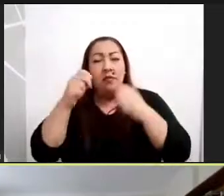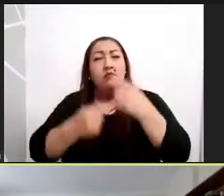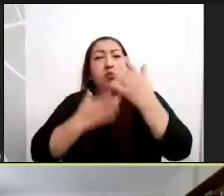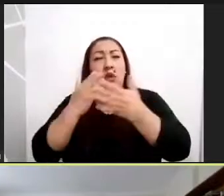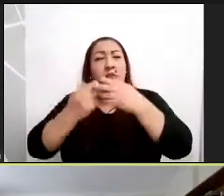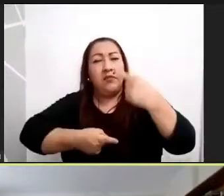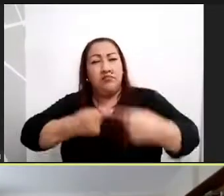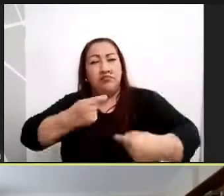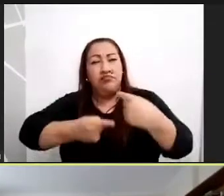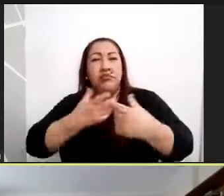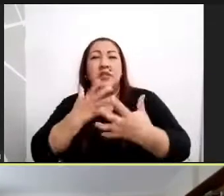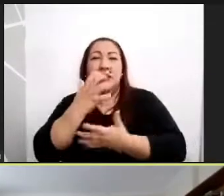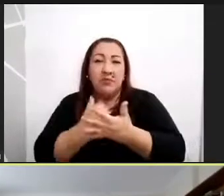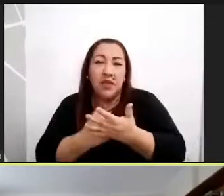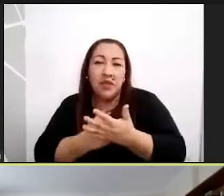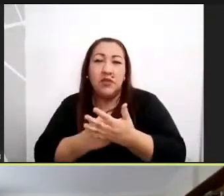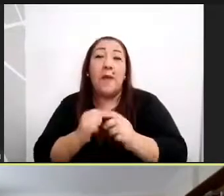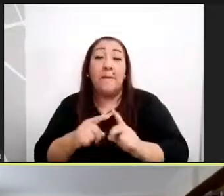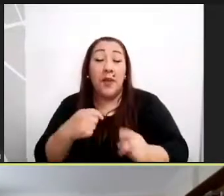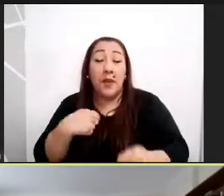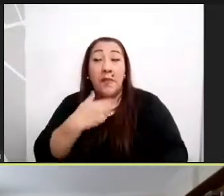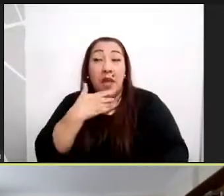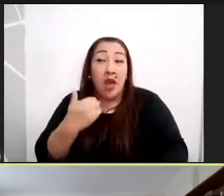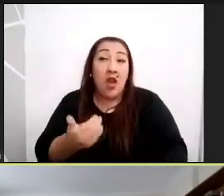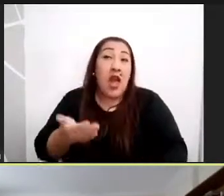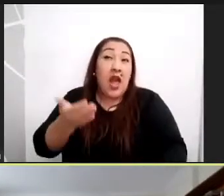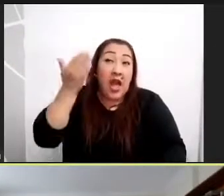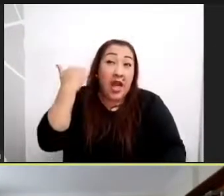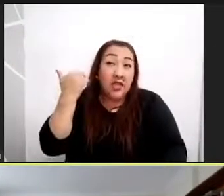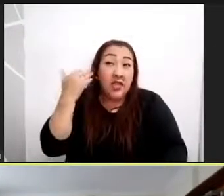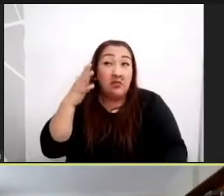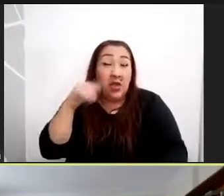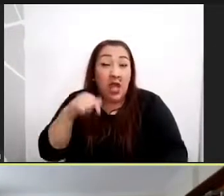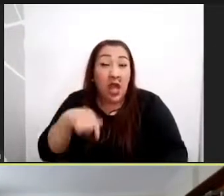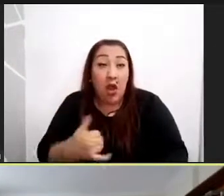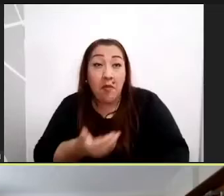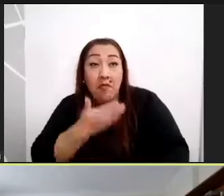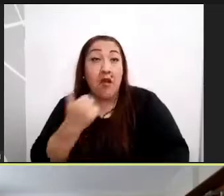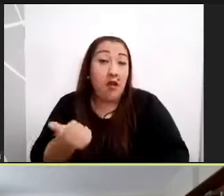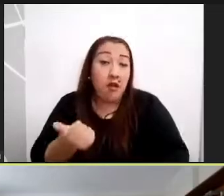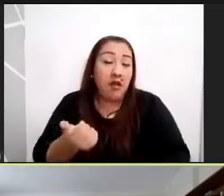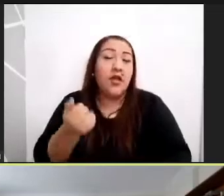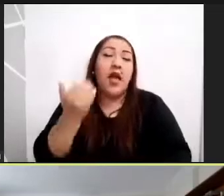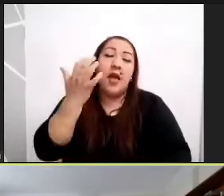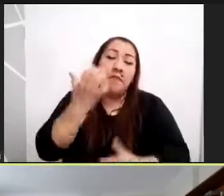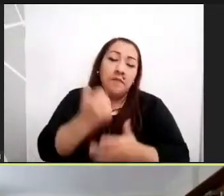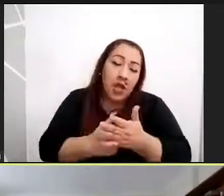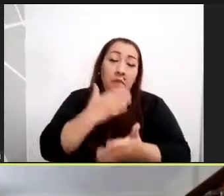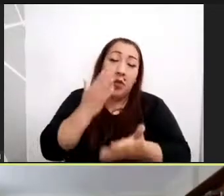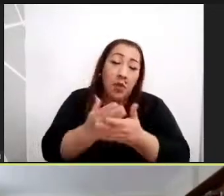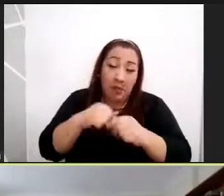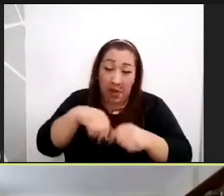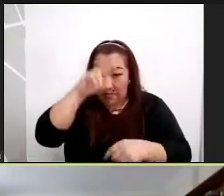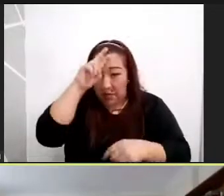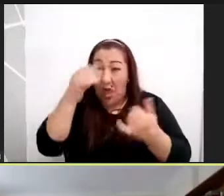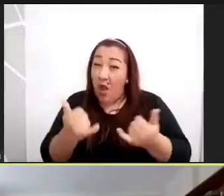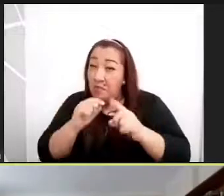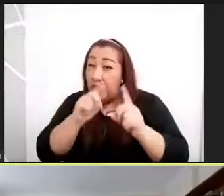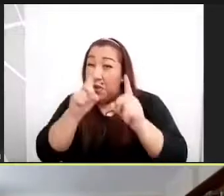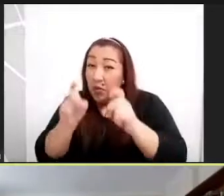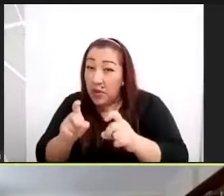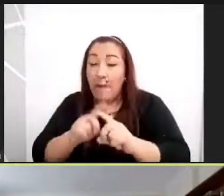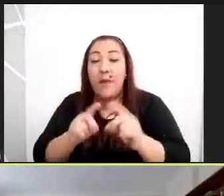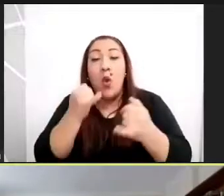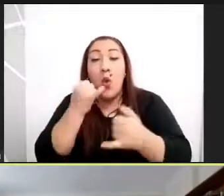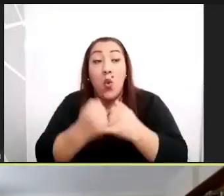social. ¿Estamos mejores que antes en este tema, entonces? ¿Hay menos conflictos en nuestro país? De acuerdo al último